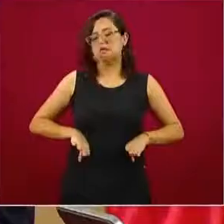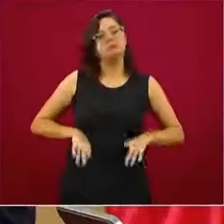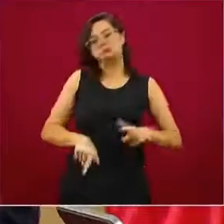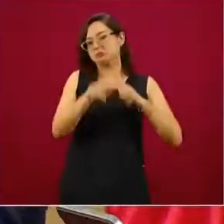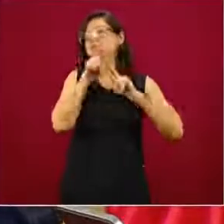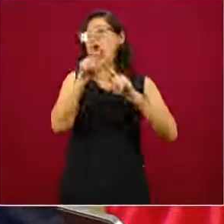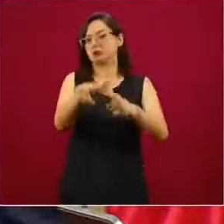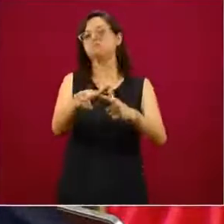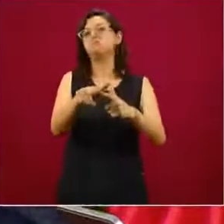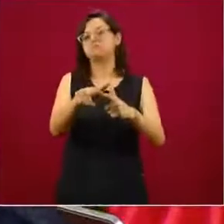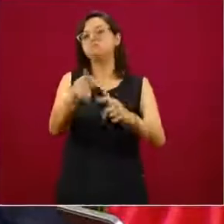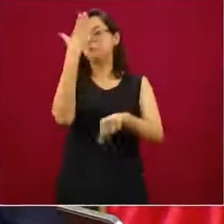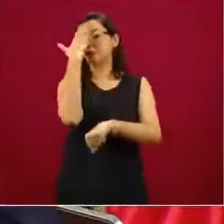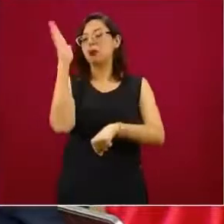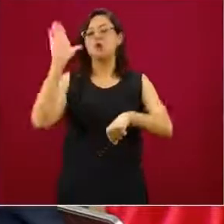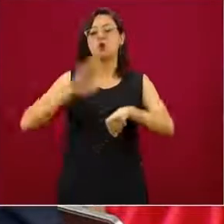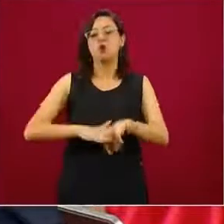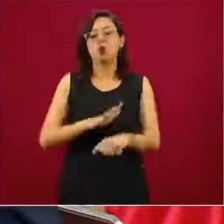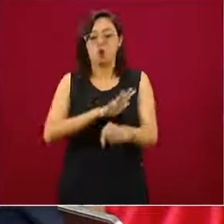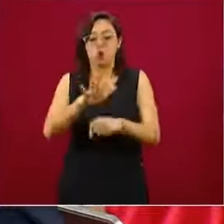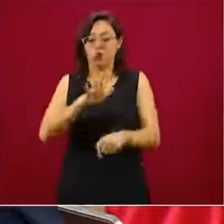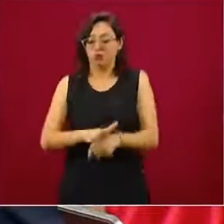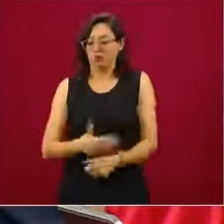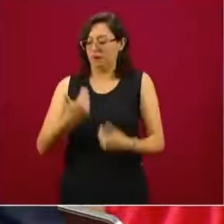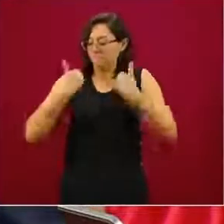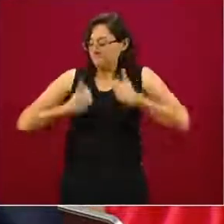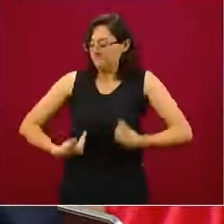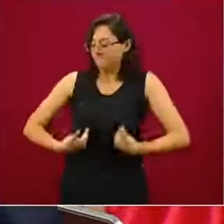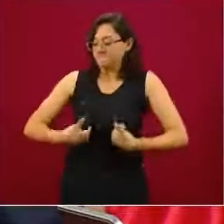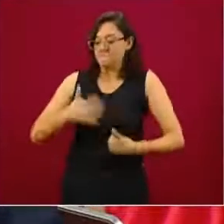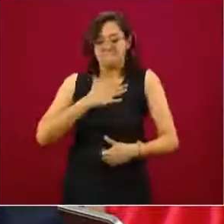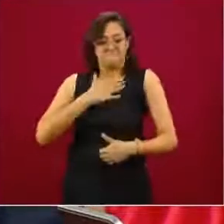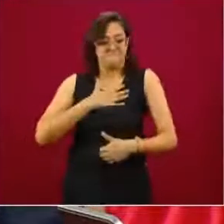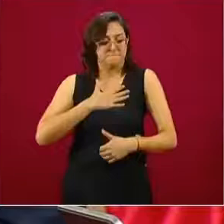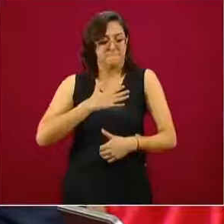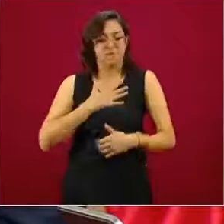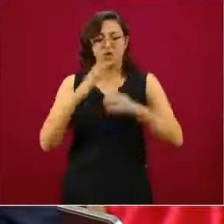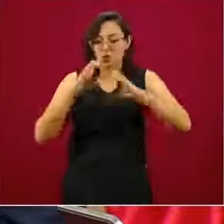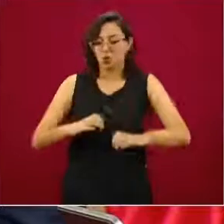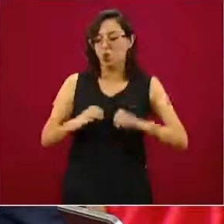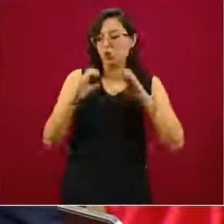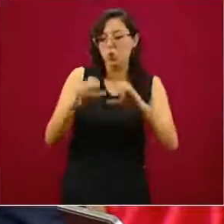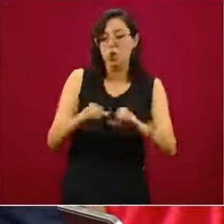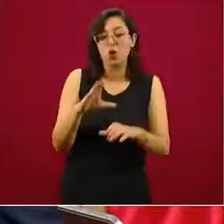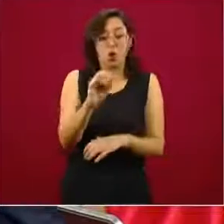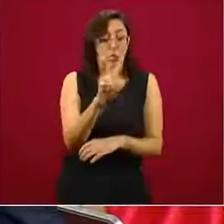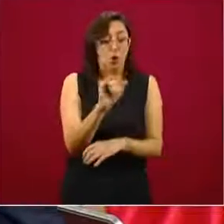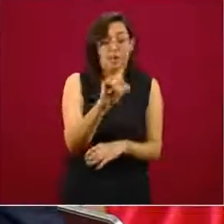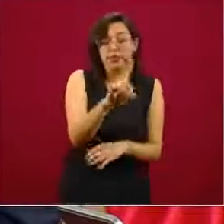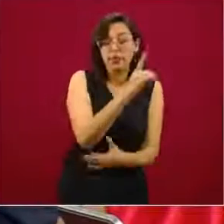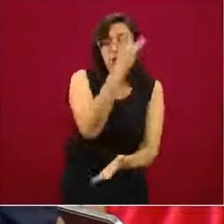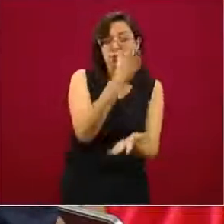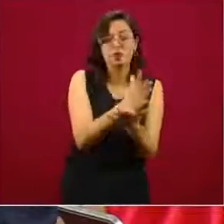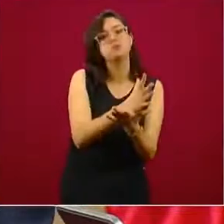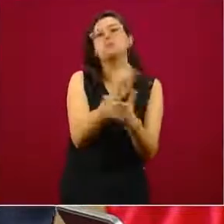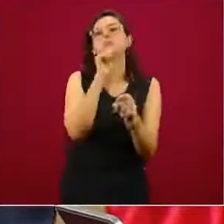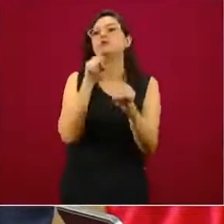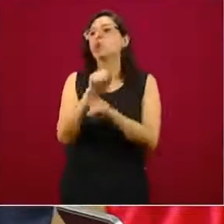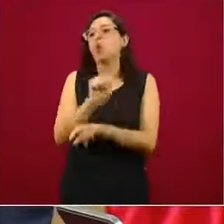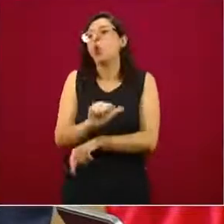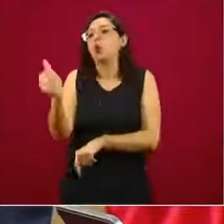propia de cuidados para no solo este tema del COVID, sino cualquier